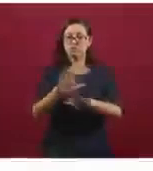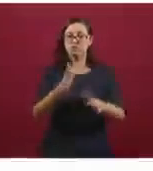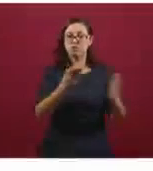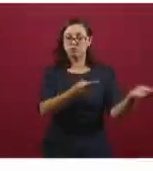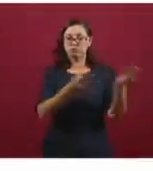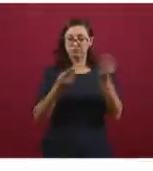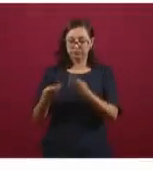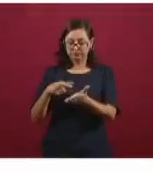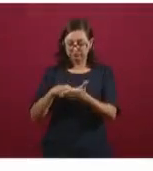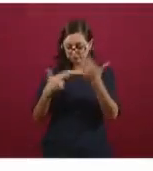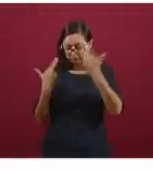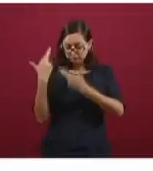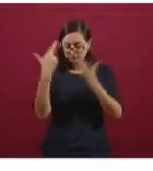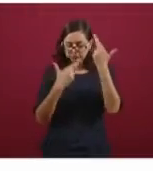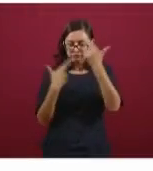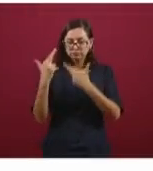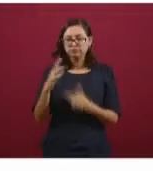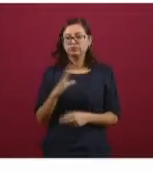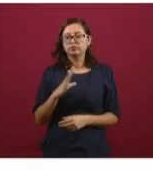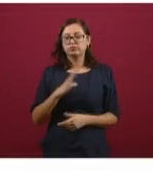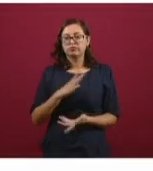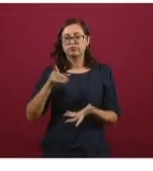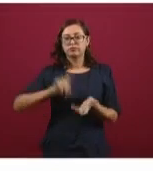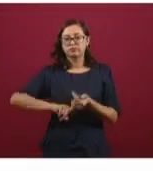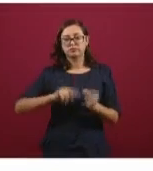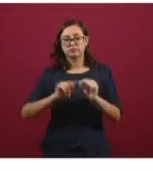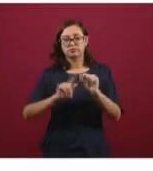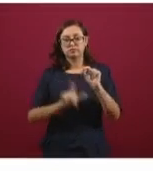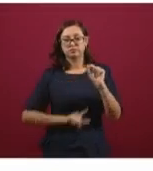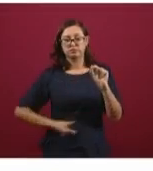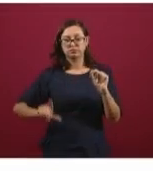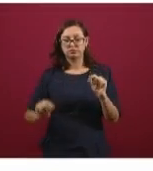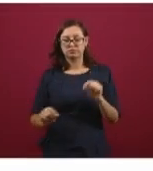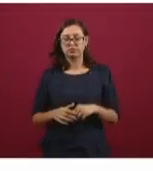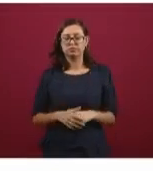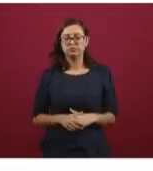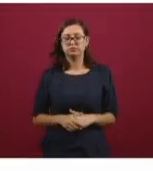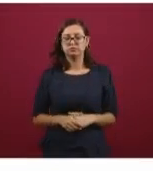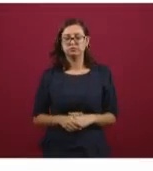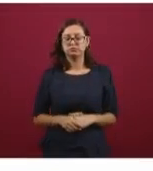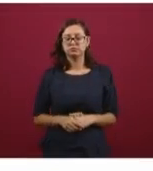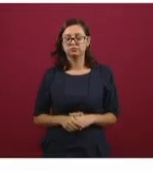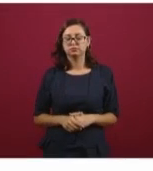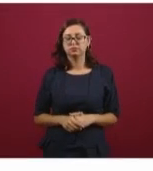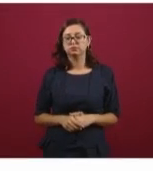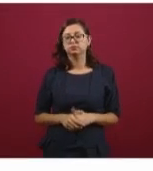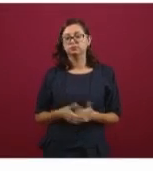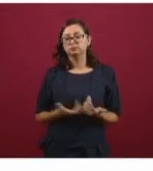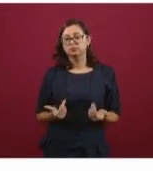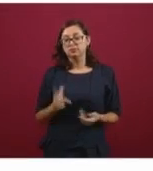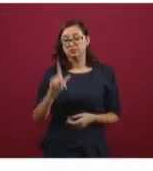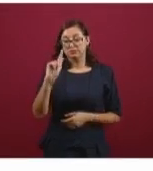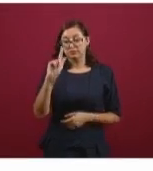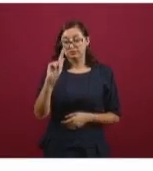base al análisis de las armas que vamos asegurando. También de este